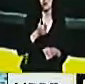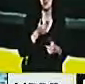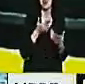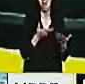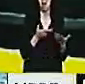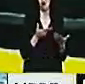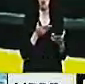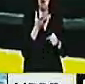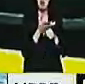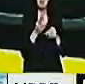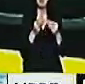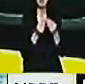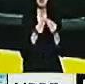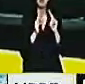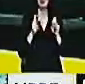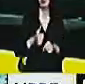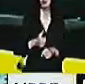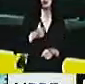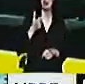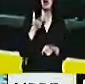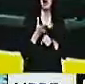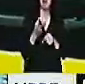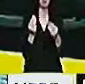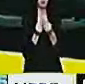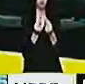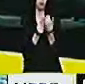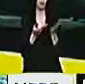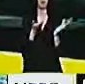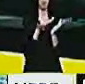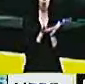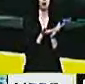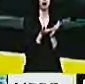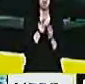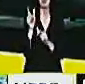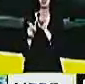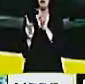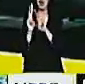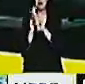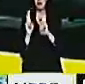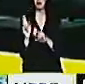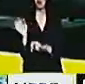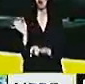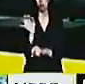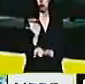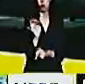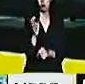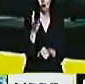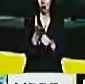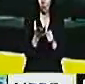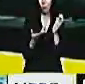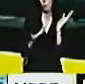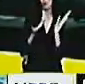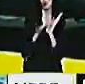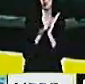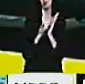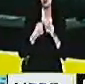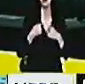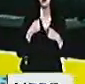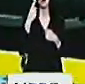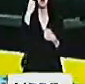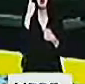Creo que hay diagnósticos, creo que hay muchas propuestas, los investigadores y estudiosos lo han dicho muchas veces. Entonces, yo creo que todo